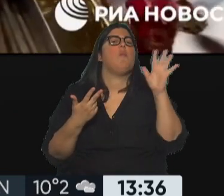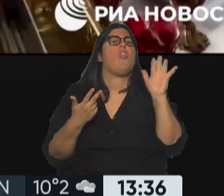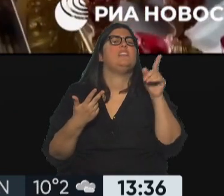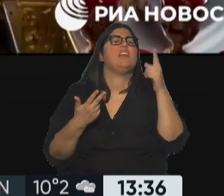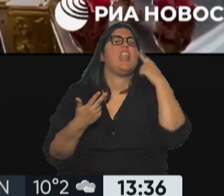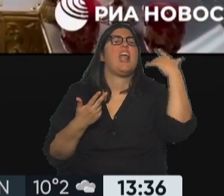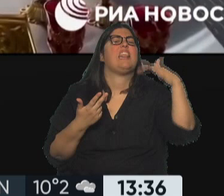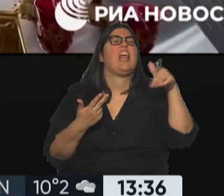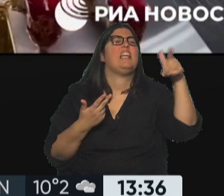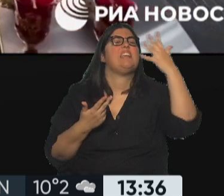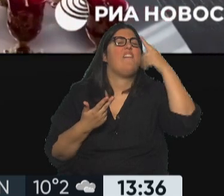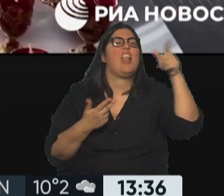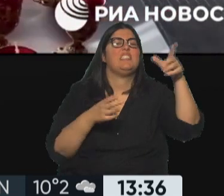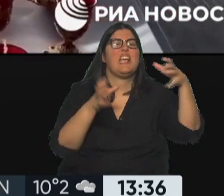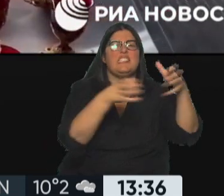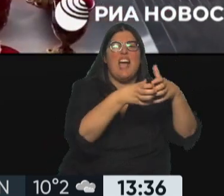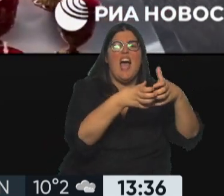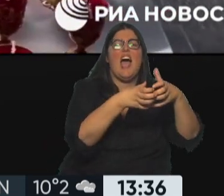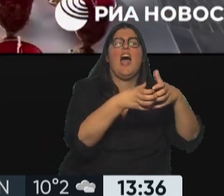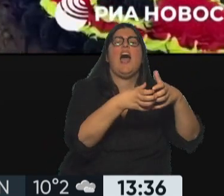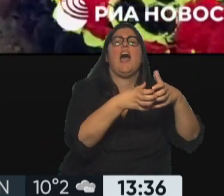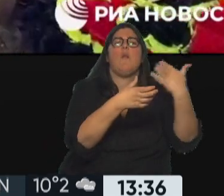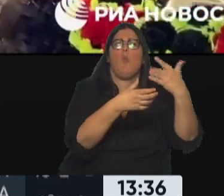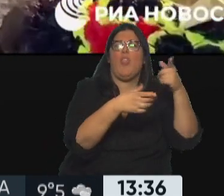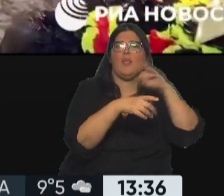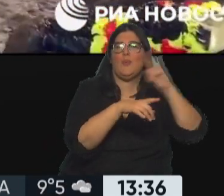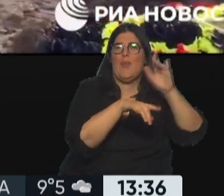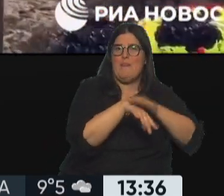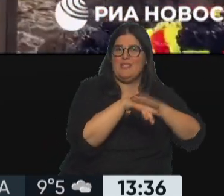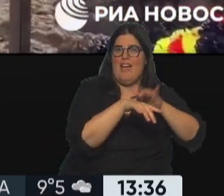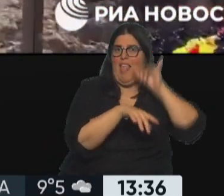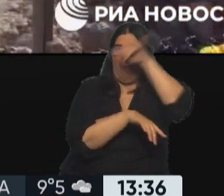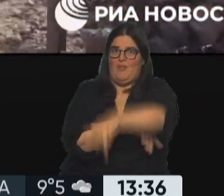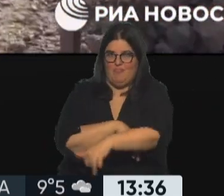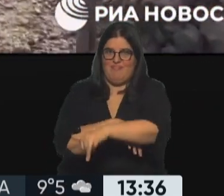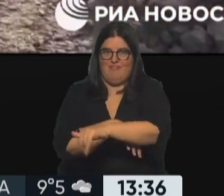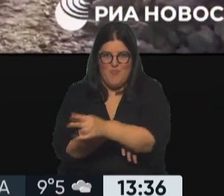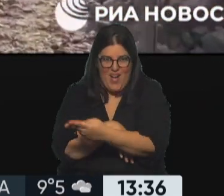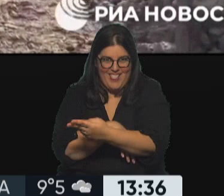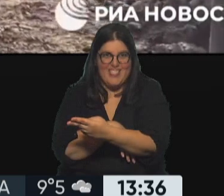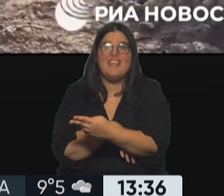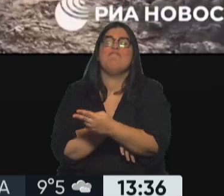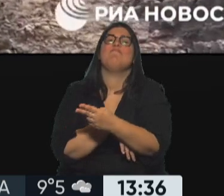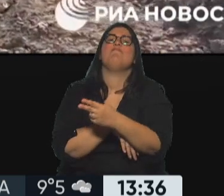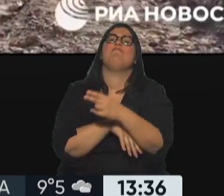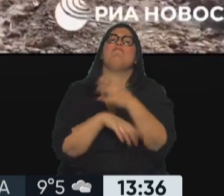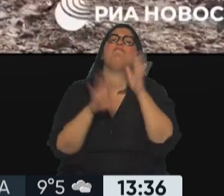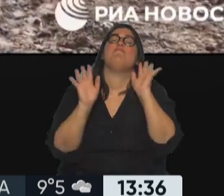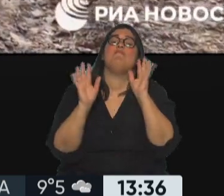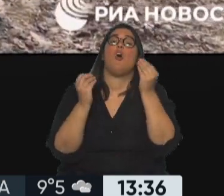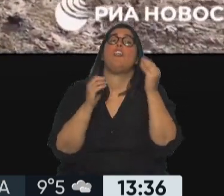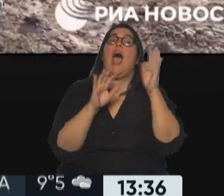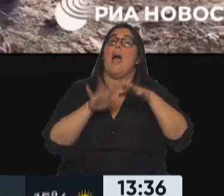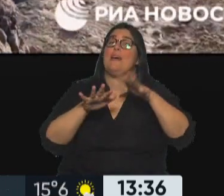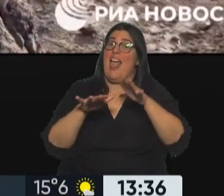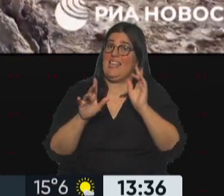inteligencia francesa por la amenaza de lo que significaba el grupo Wagner en África y los países